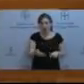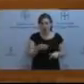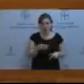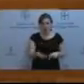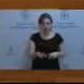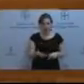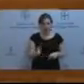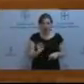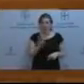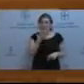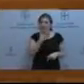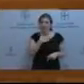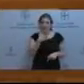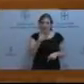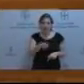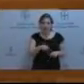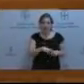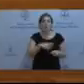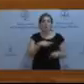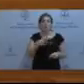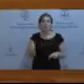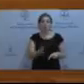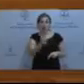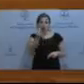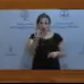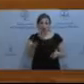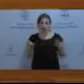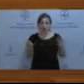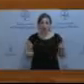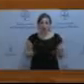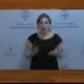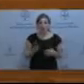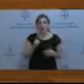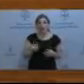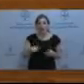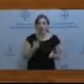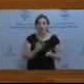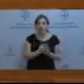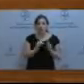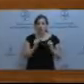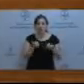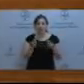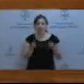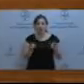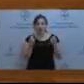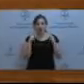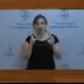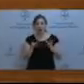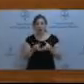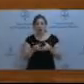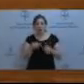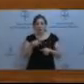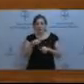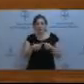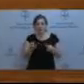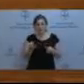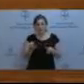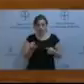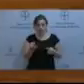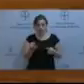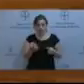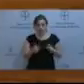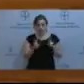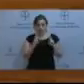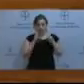más justo, manifiestamente mejorado. Pero después empieza el curso y entonces los alumnos y las familias tienen que observar cómo